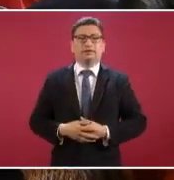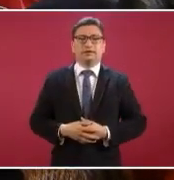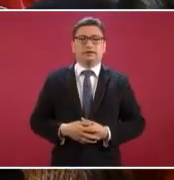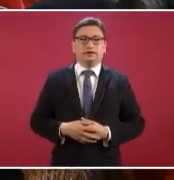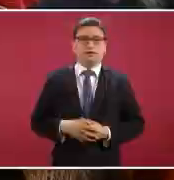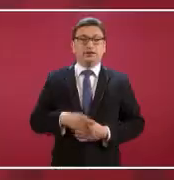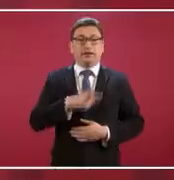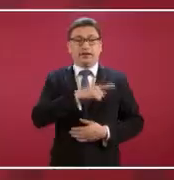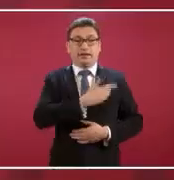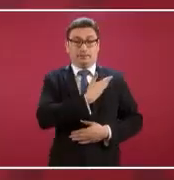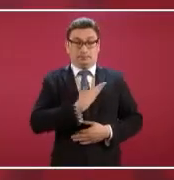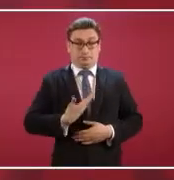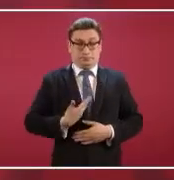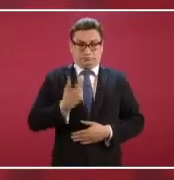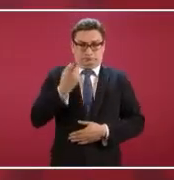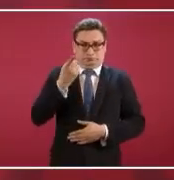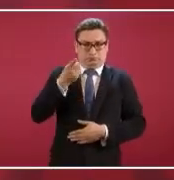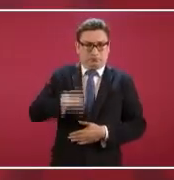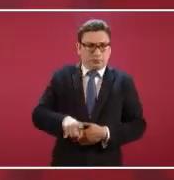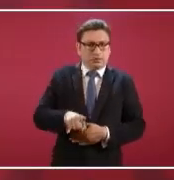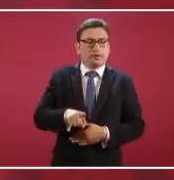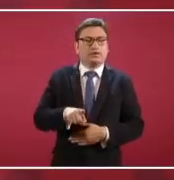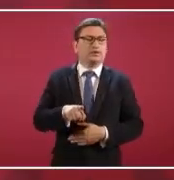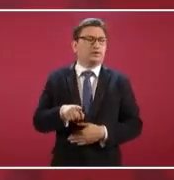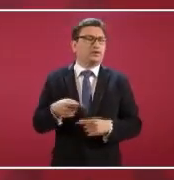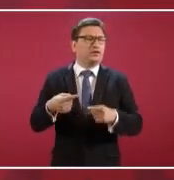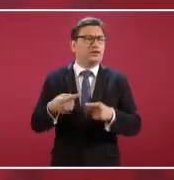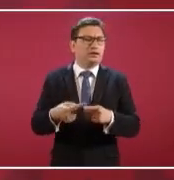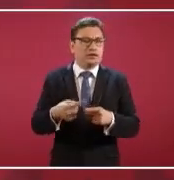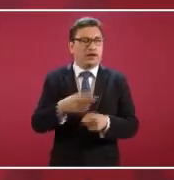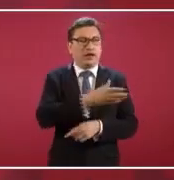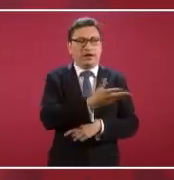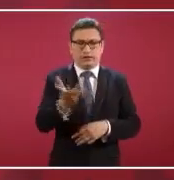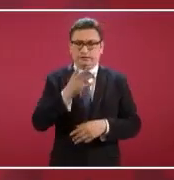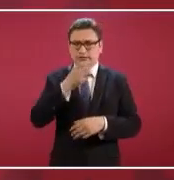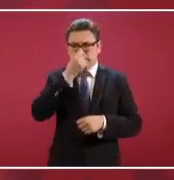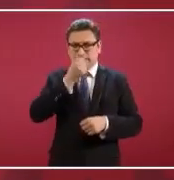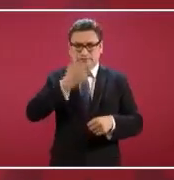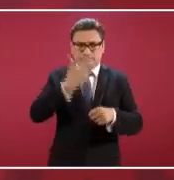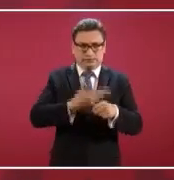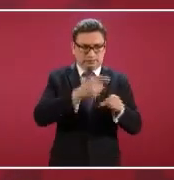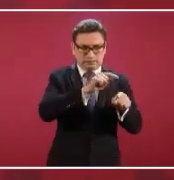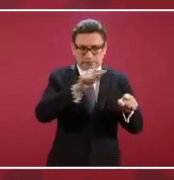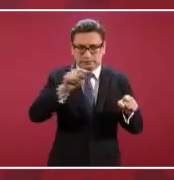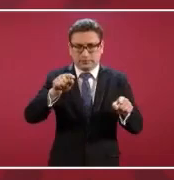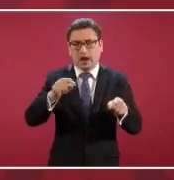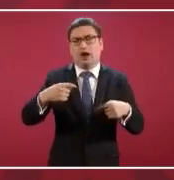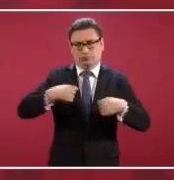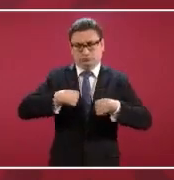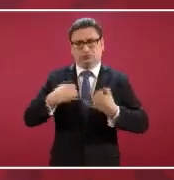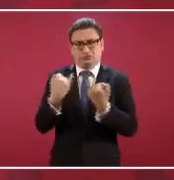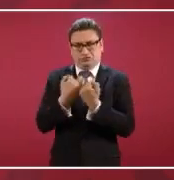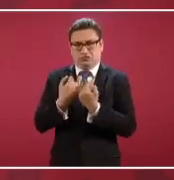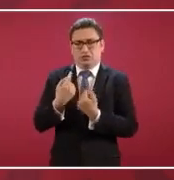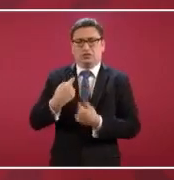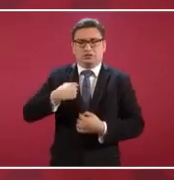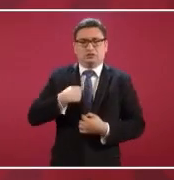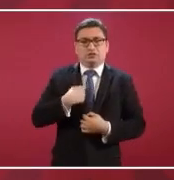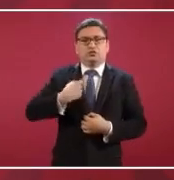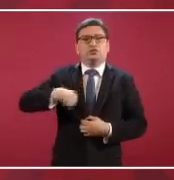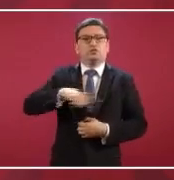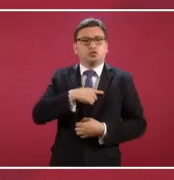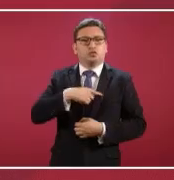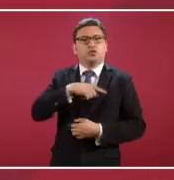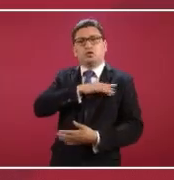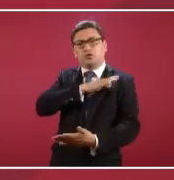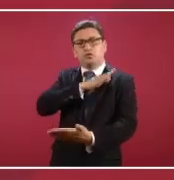ordenó el señor presidente de la República a varios secretarios, entre ellos a su servidor, que hiciéramos acto de